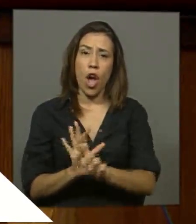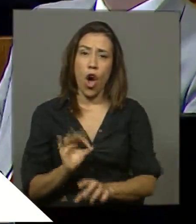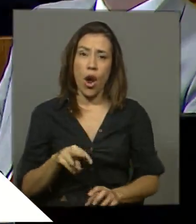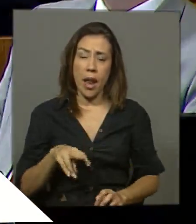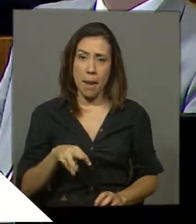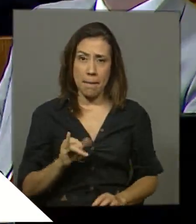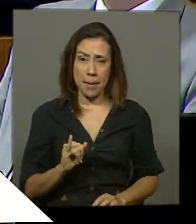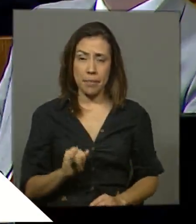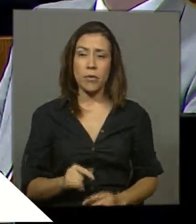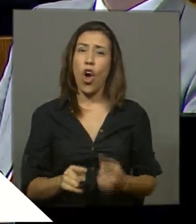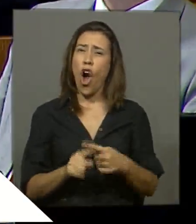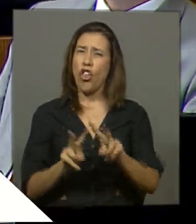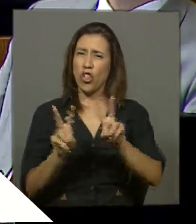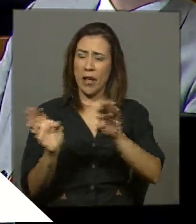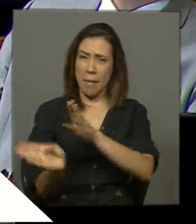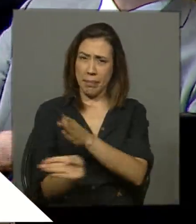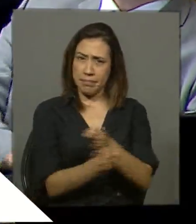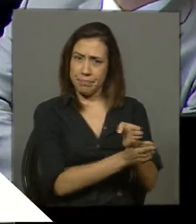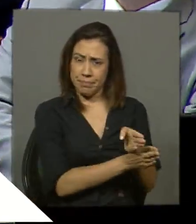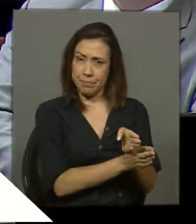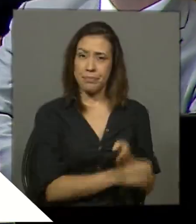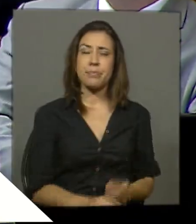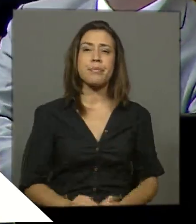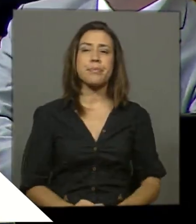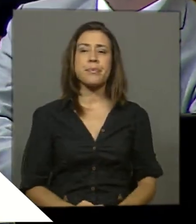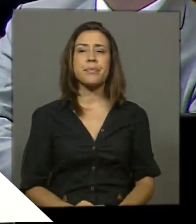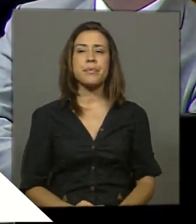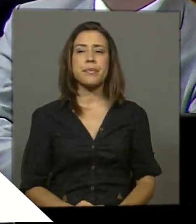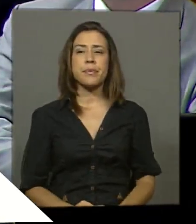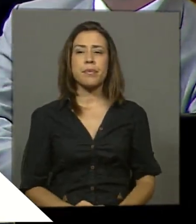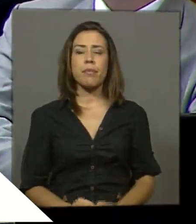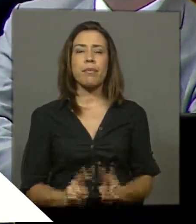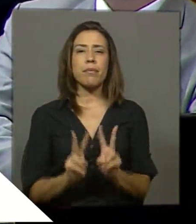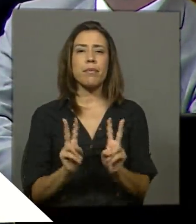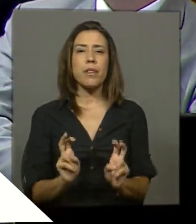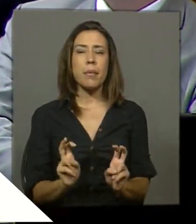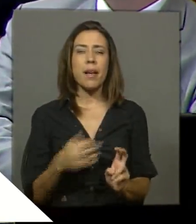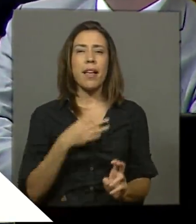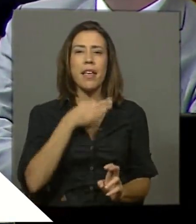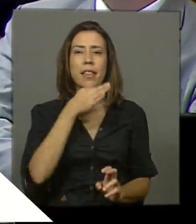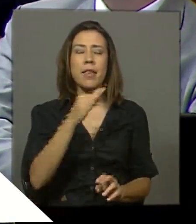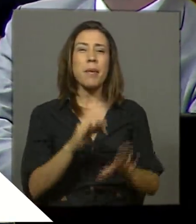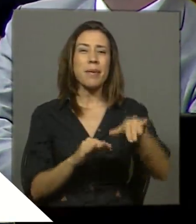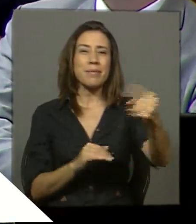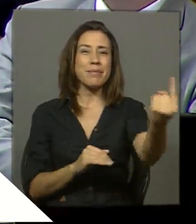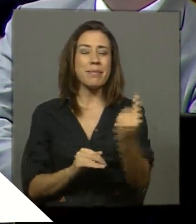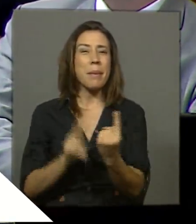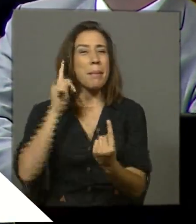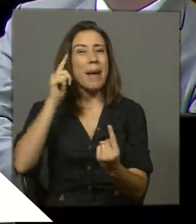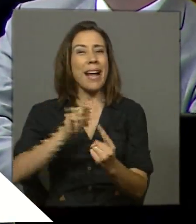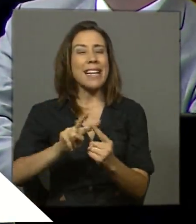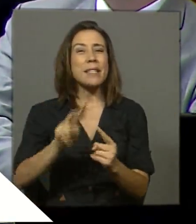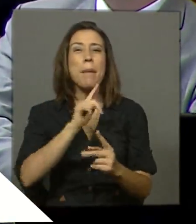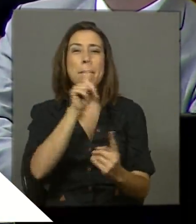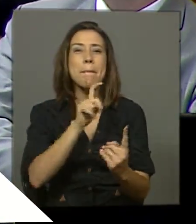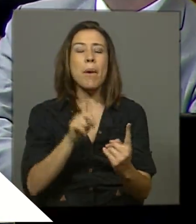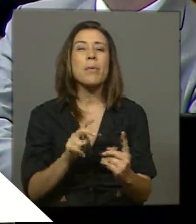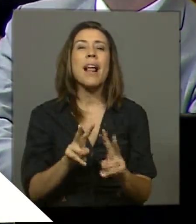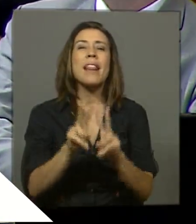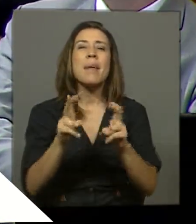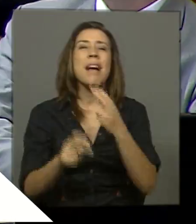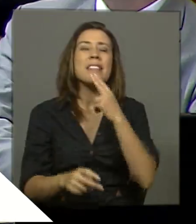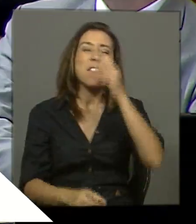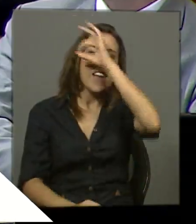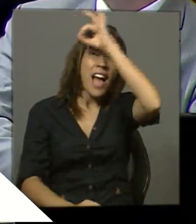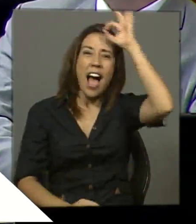y ministro quiero cambiar de tema el tema con el cual planteamos la interpelación era Precisamente lo que se vive en la araucanía